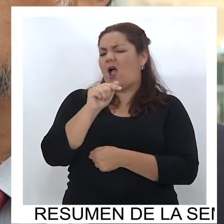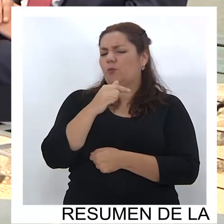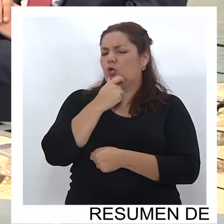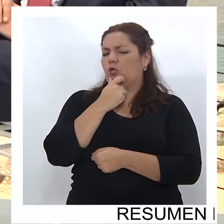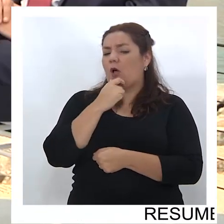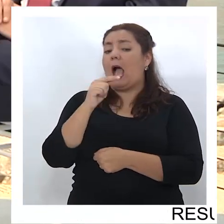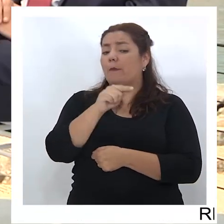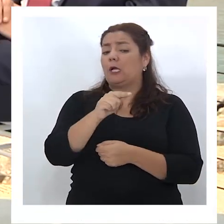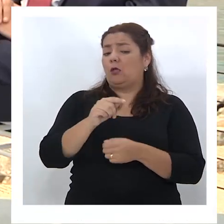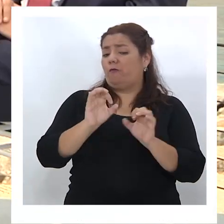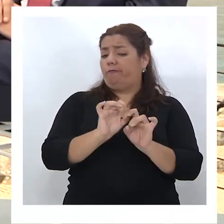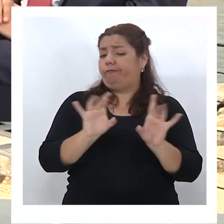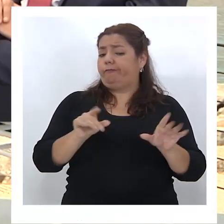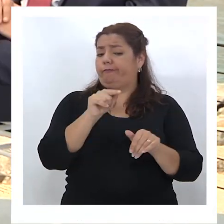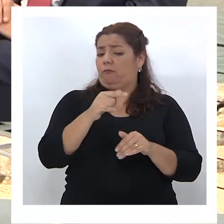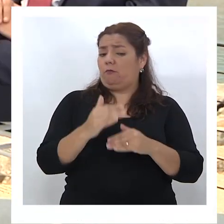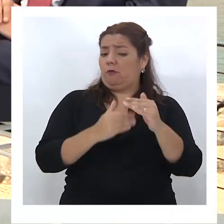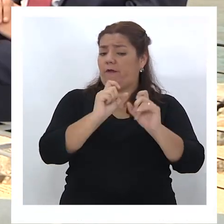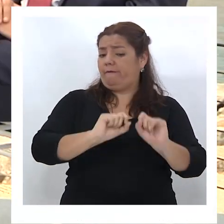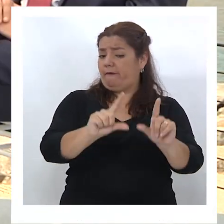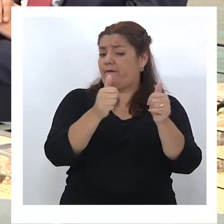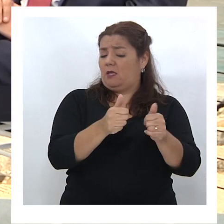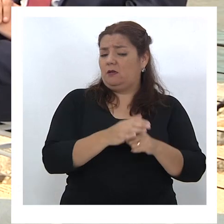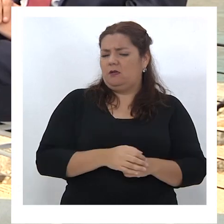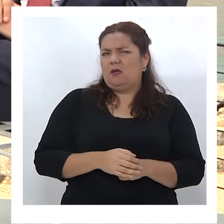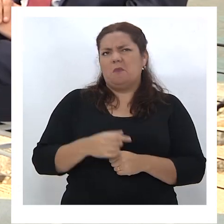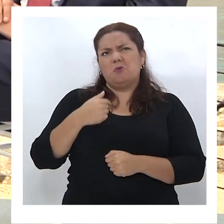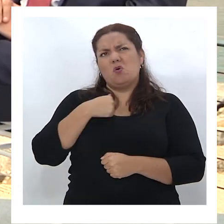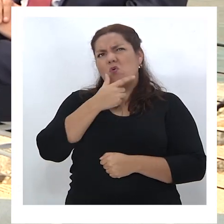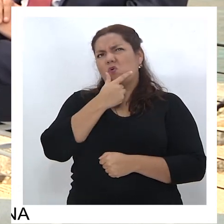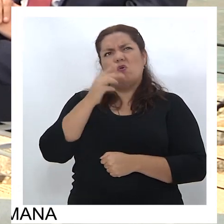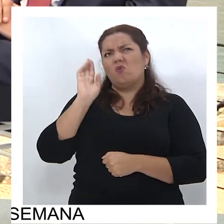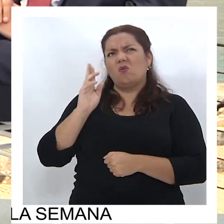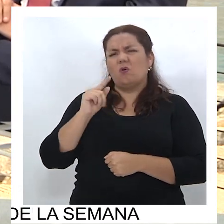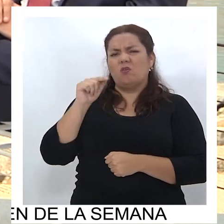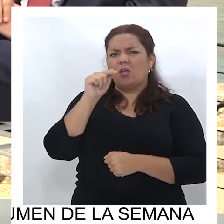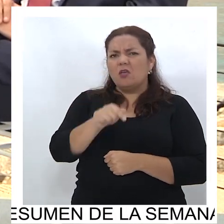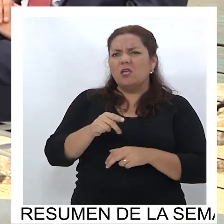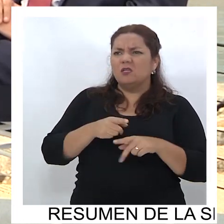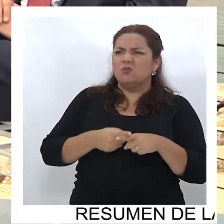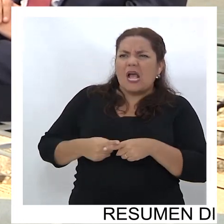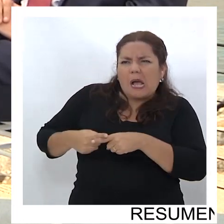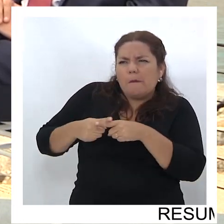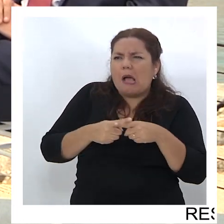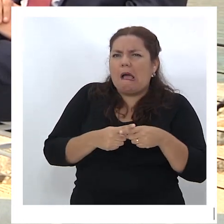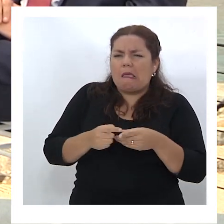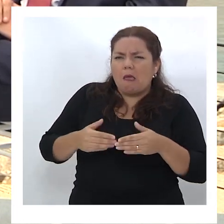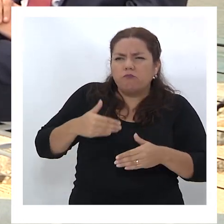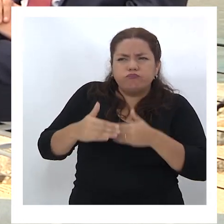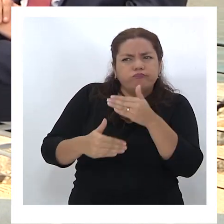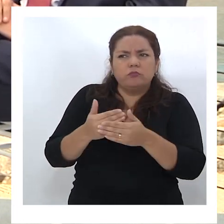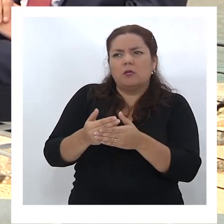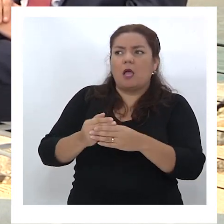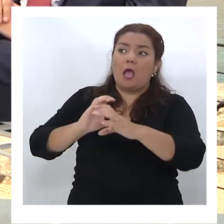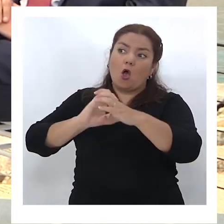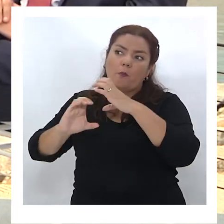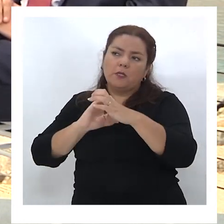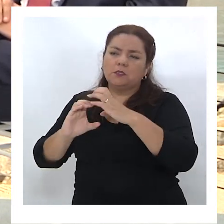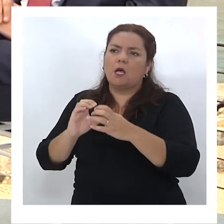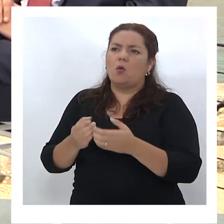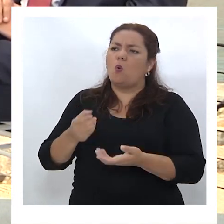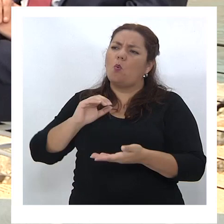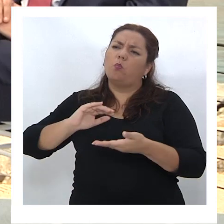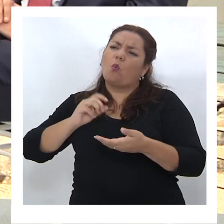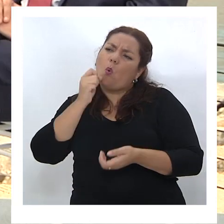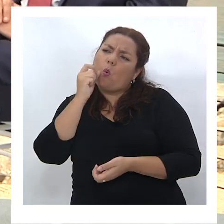bien, pero uno no recuerda que ellos hayan hecho alguna campaña, hayan, ¿cierto?, de alguna manera conversado con la comunidad de